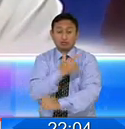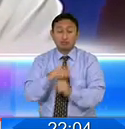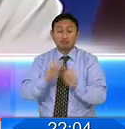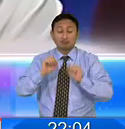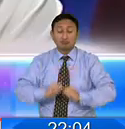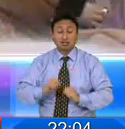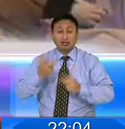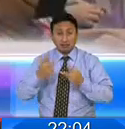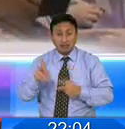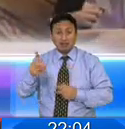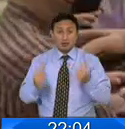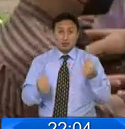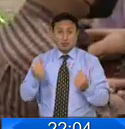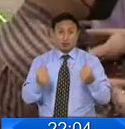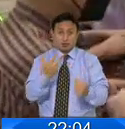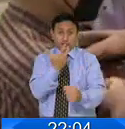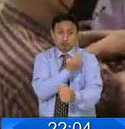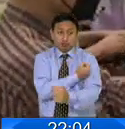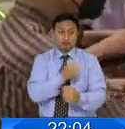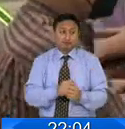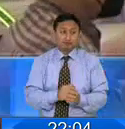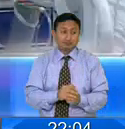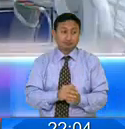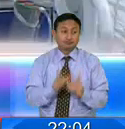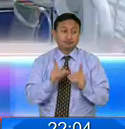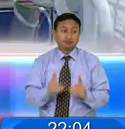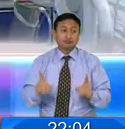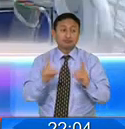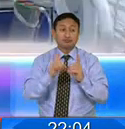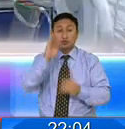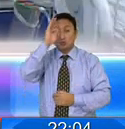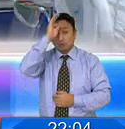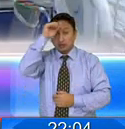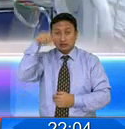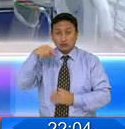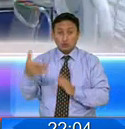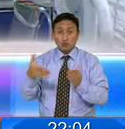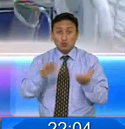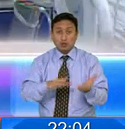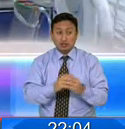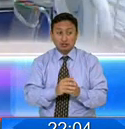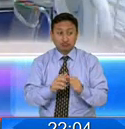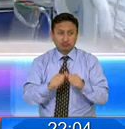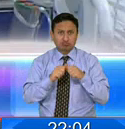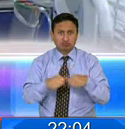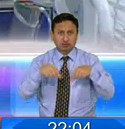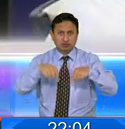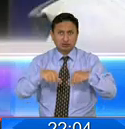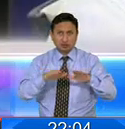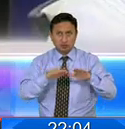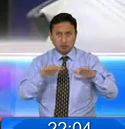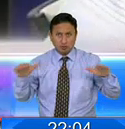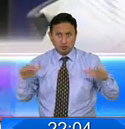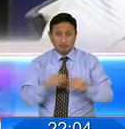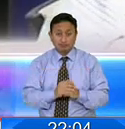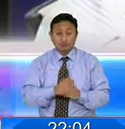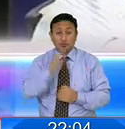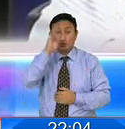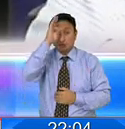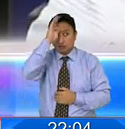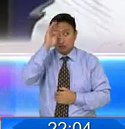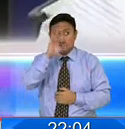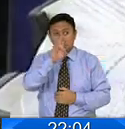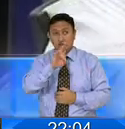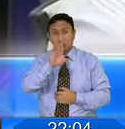vehículos también. Y que las cifras de la situación hospitalaria y muertes se mantienen estables. La ocupación está alrededor